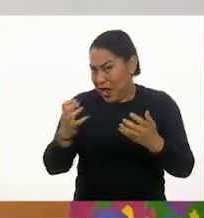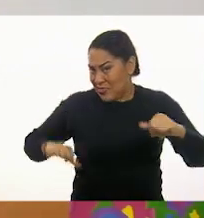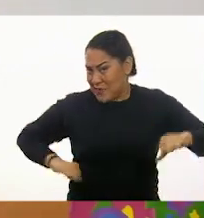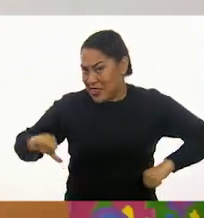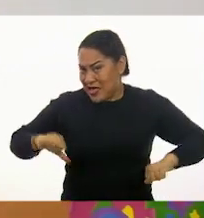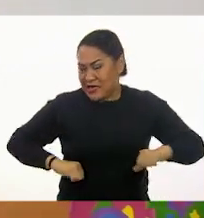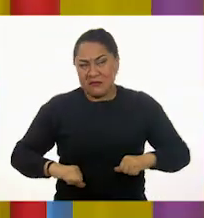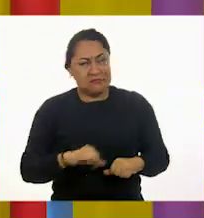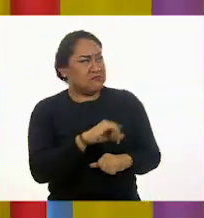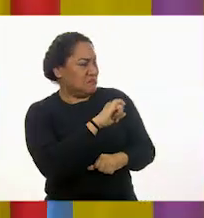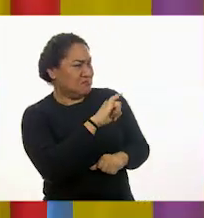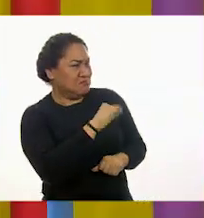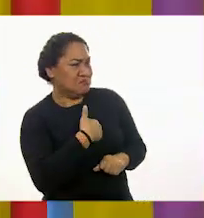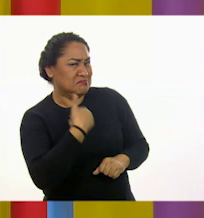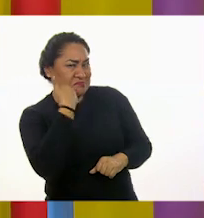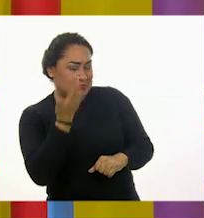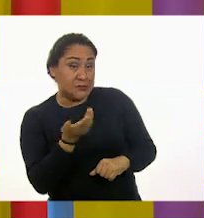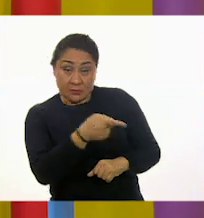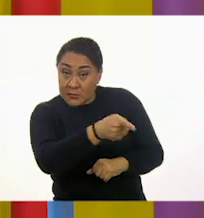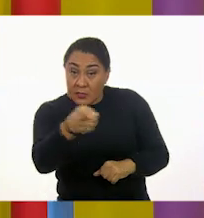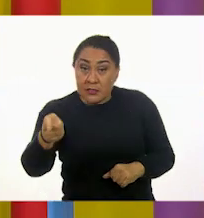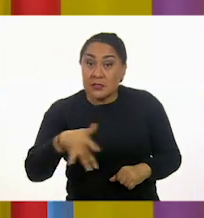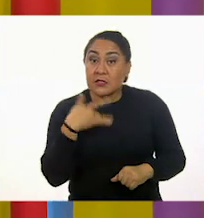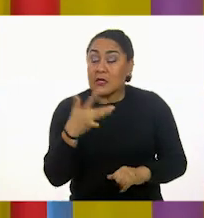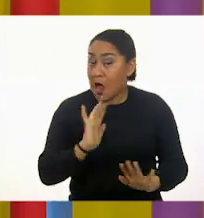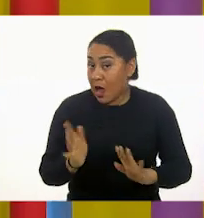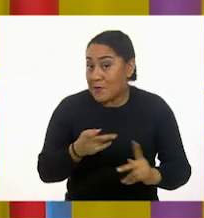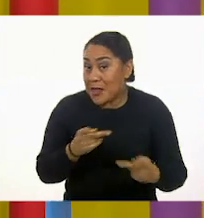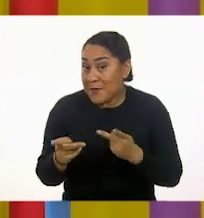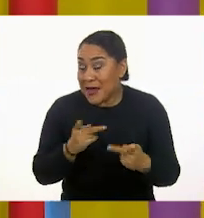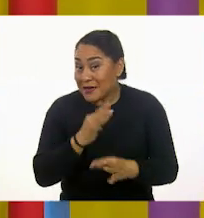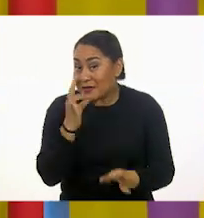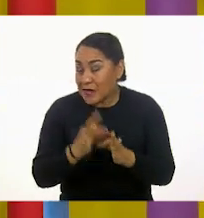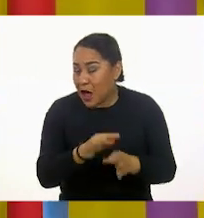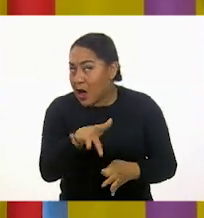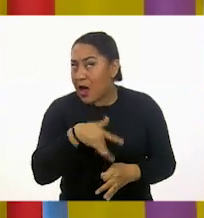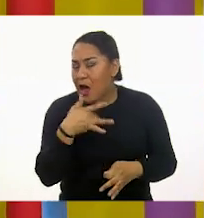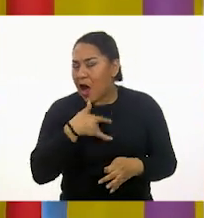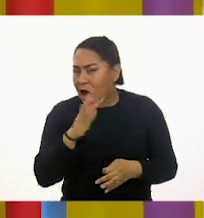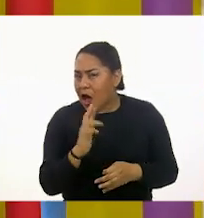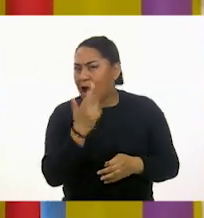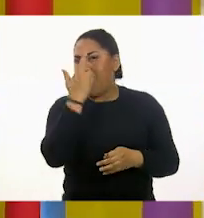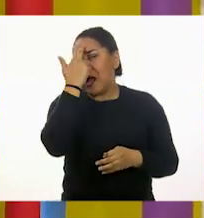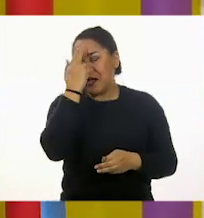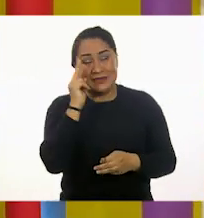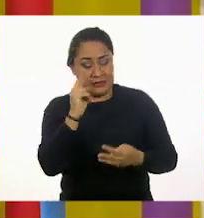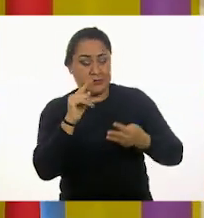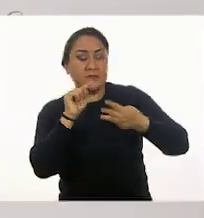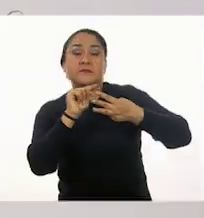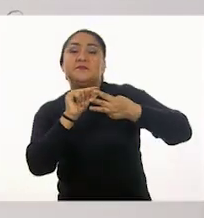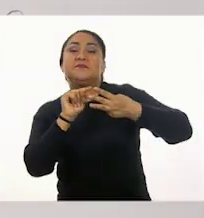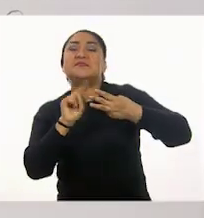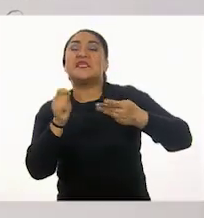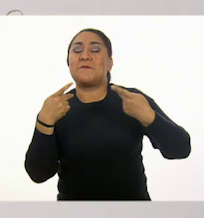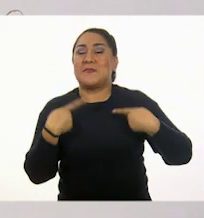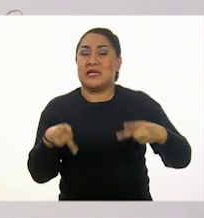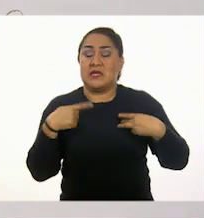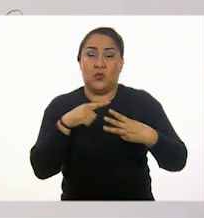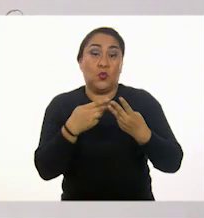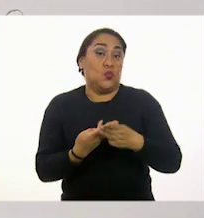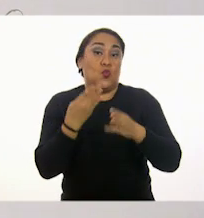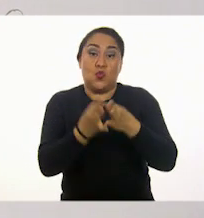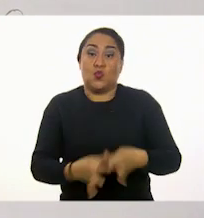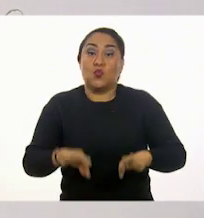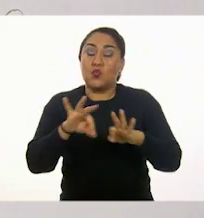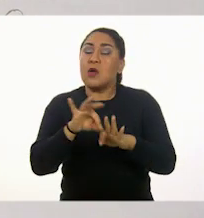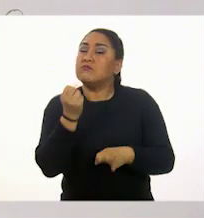vamos a Muy hacer? bien, a ver, niños y niñas también preparados allá en casa para que vayamos recordando y vamos a ver a estos tres